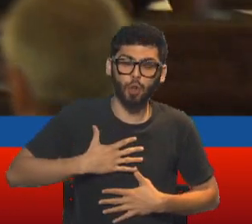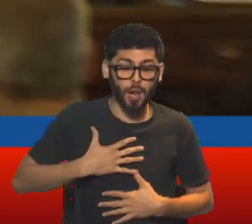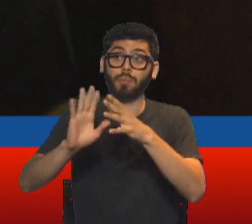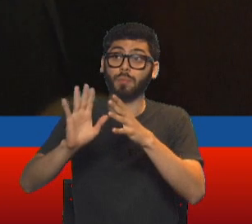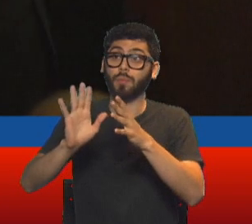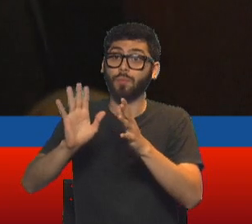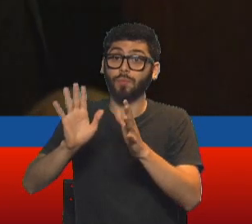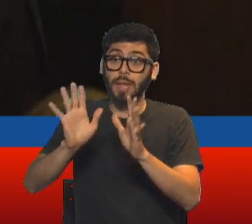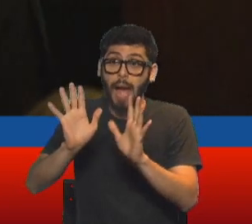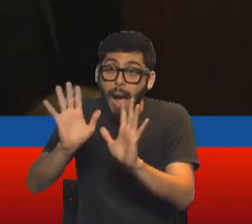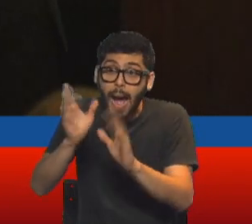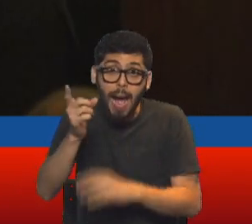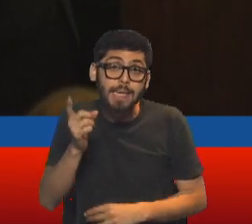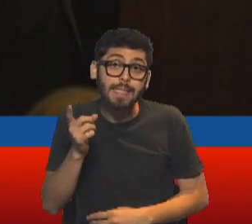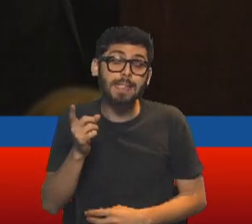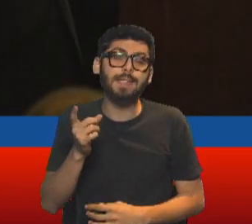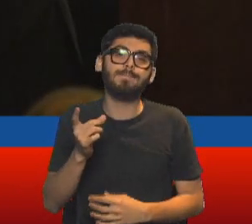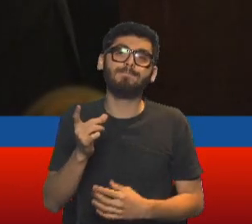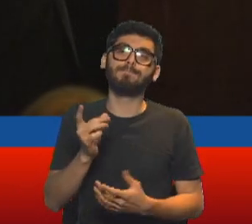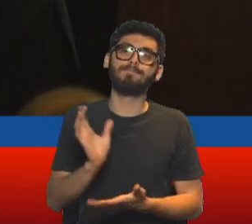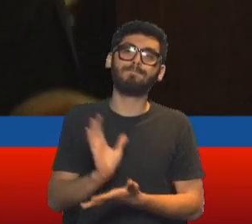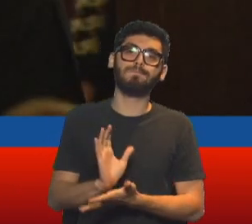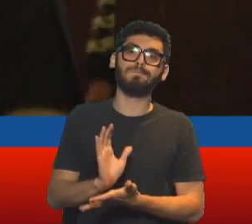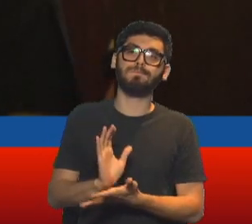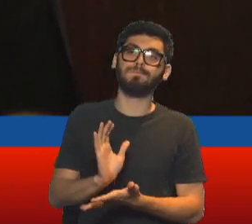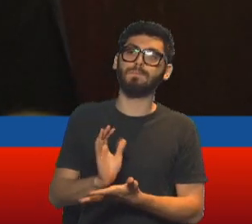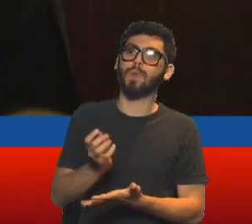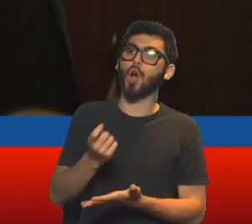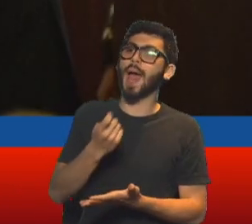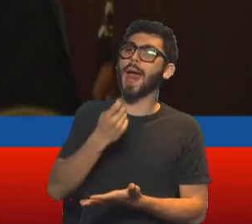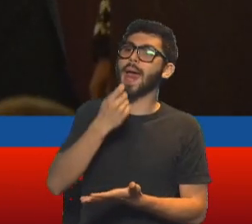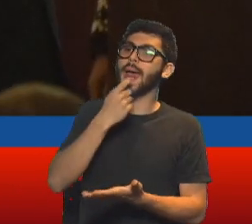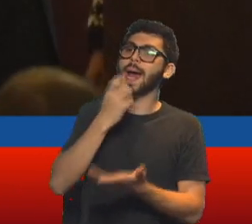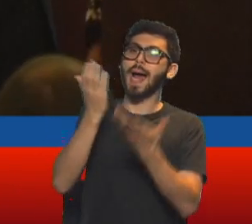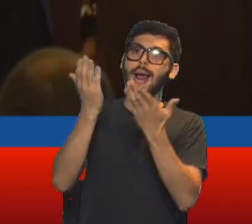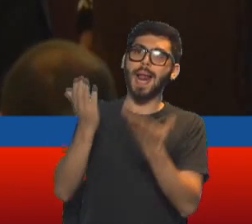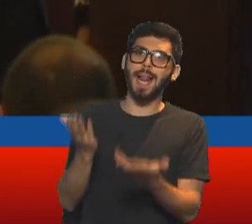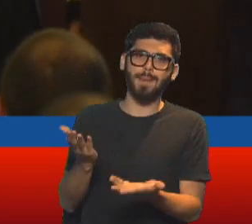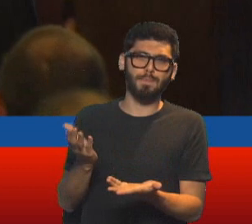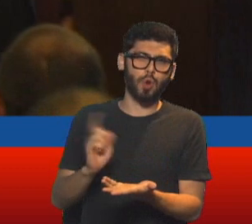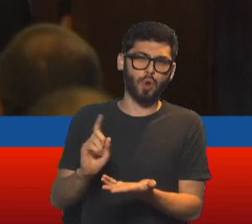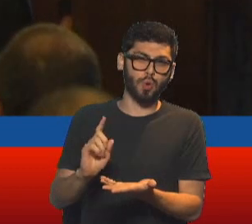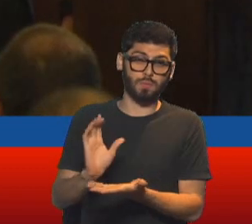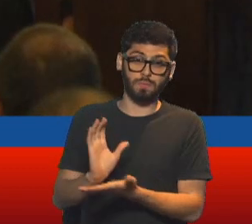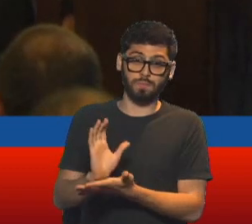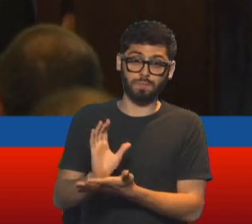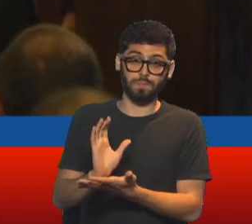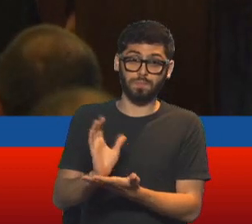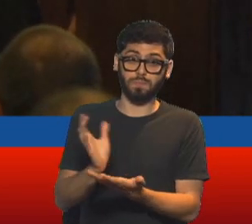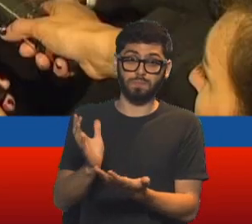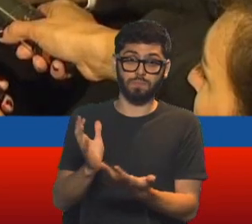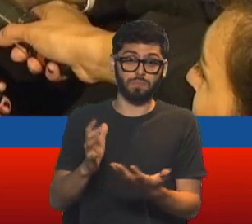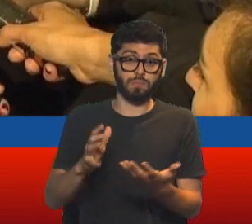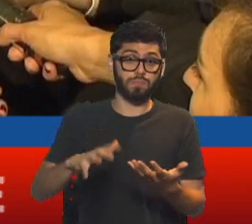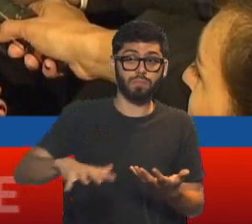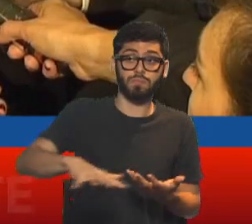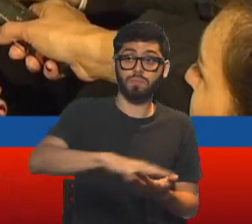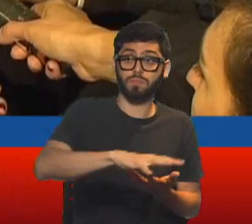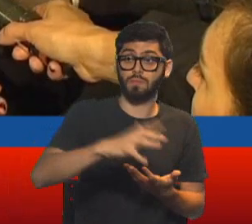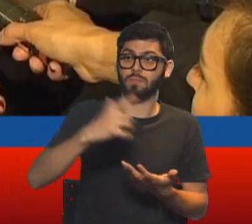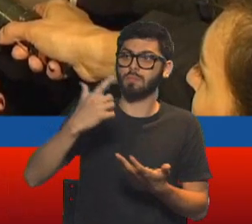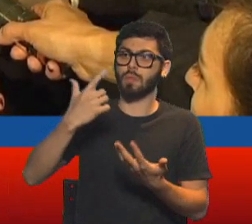bien. Y lo que genera una convivencia tormentosa, porque queda